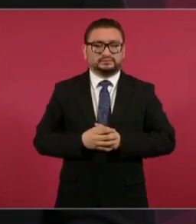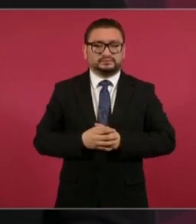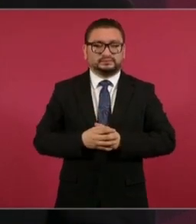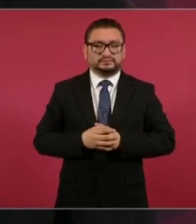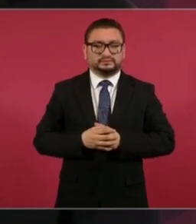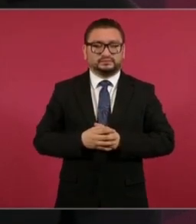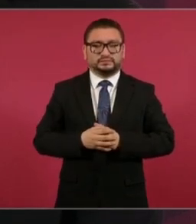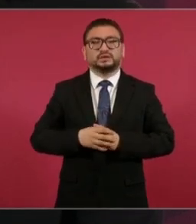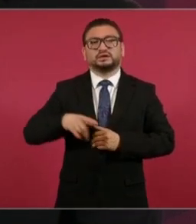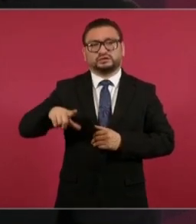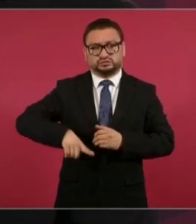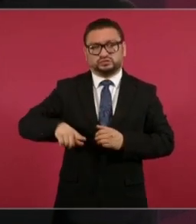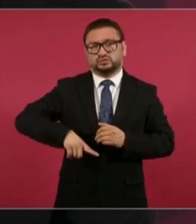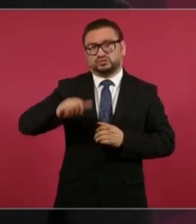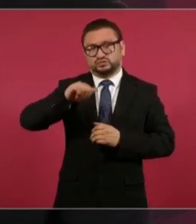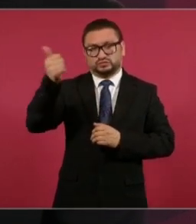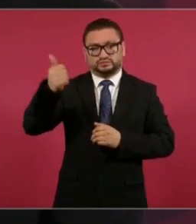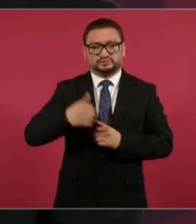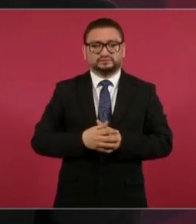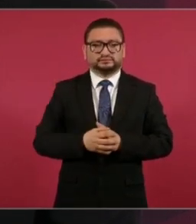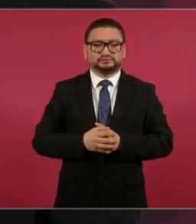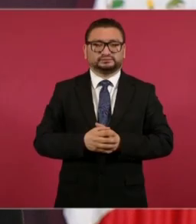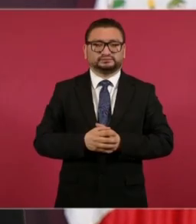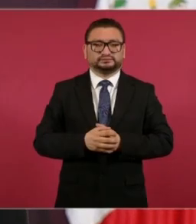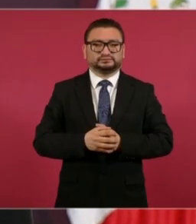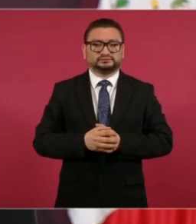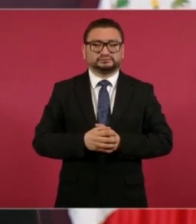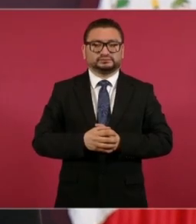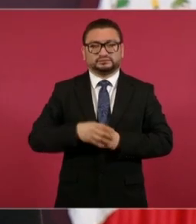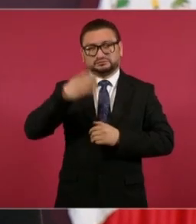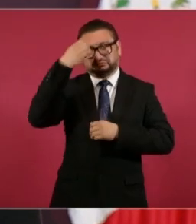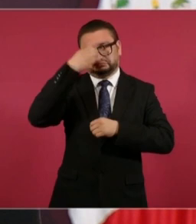y con gobiernos